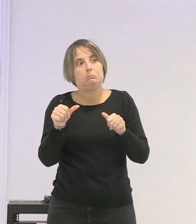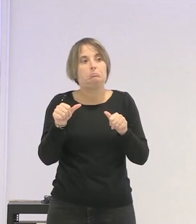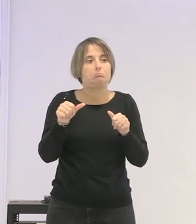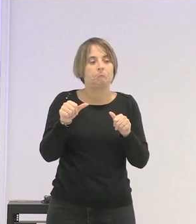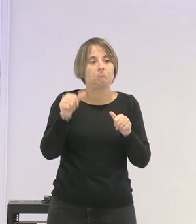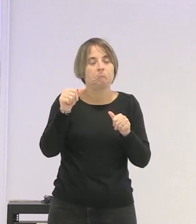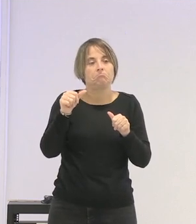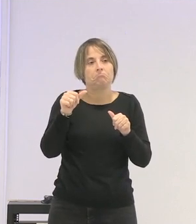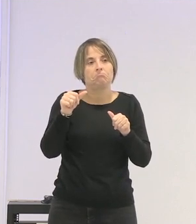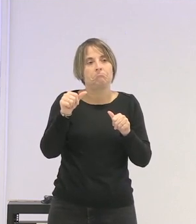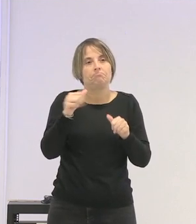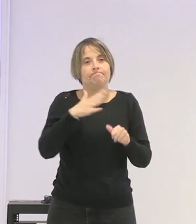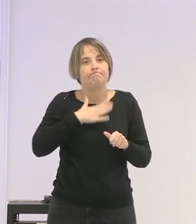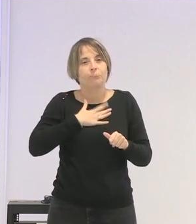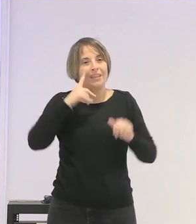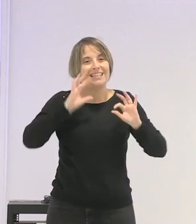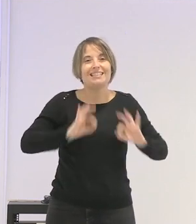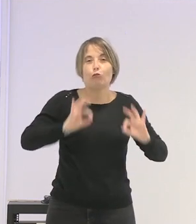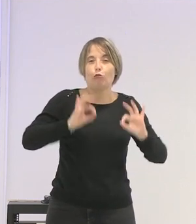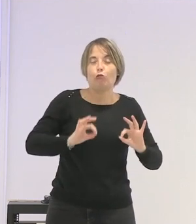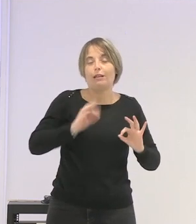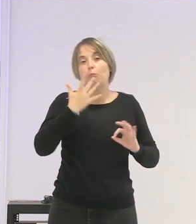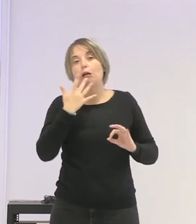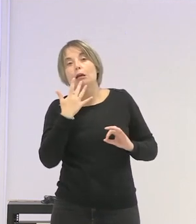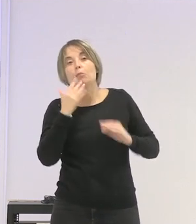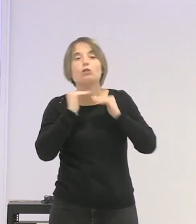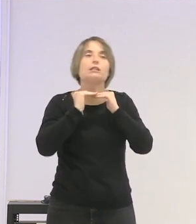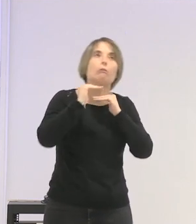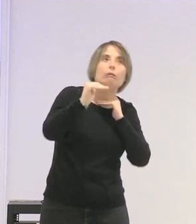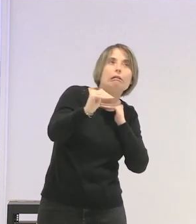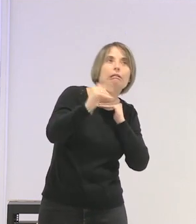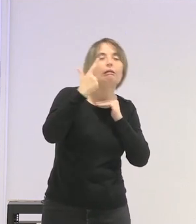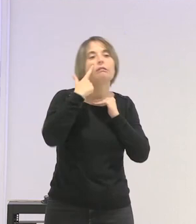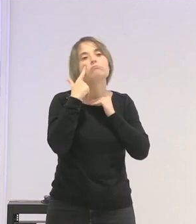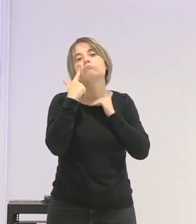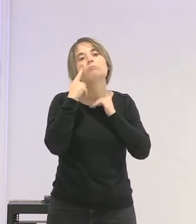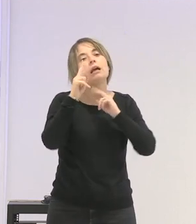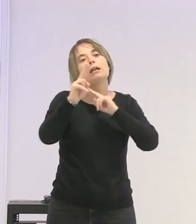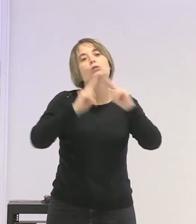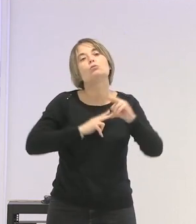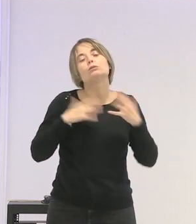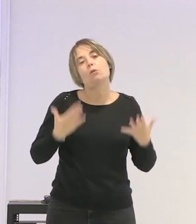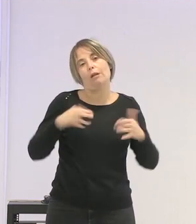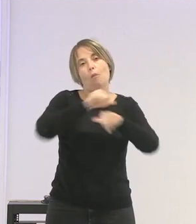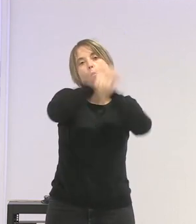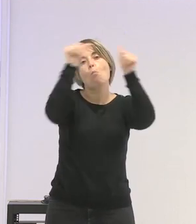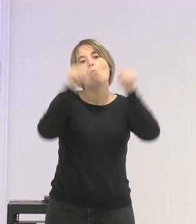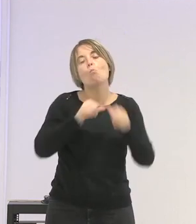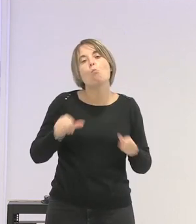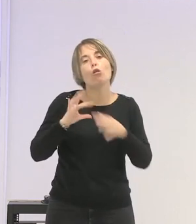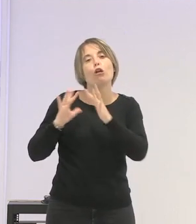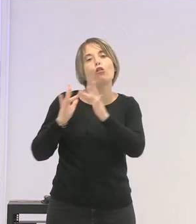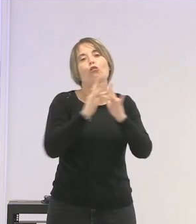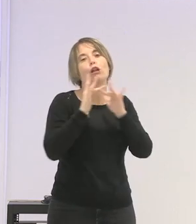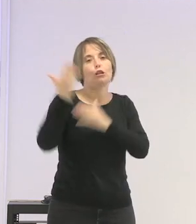las respuestas a nuestras inseguridades vitales, a nuestra inestabilidad, son los modelos de relación